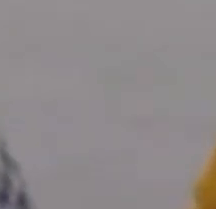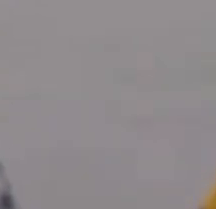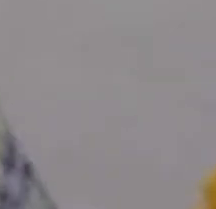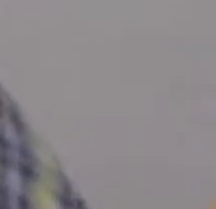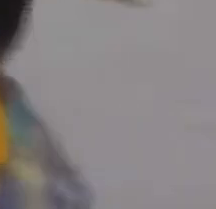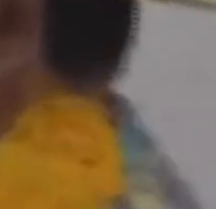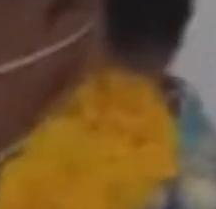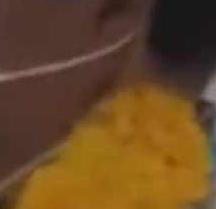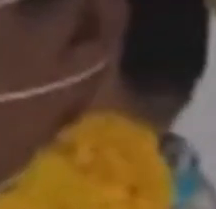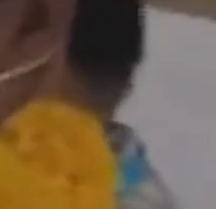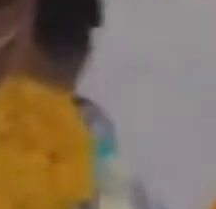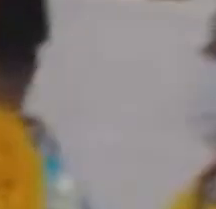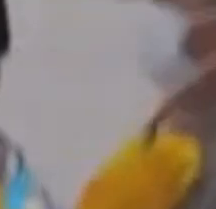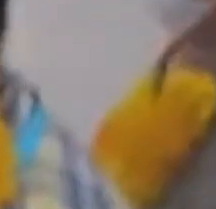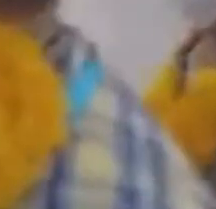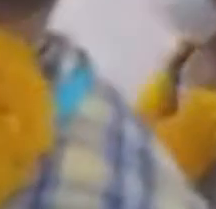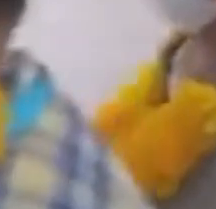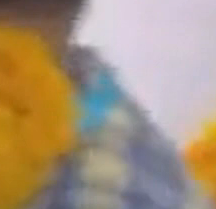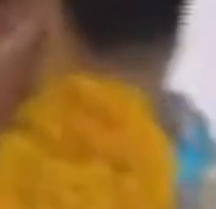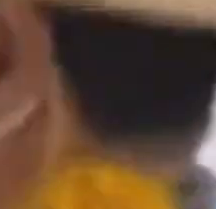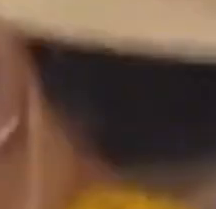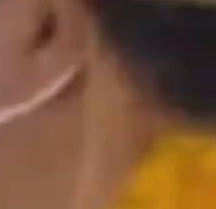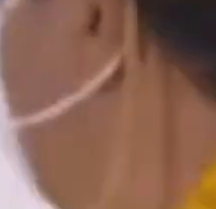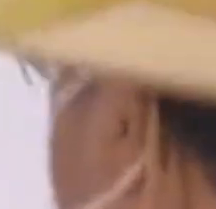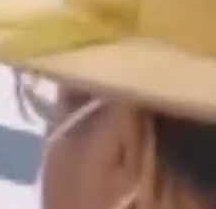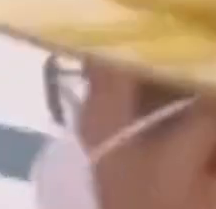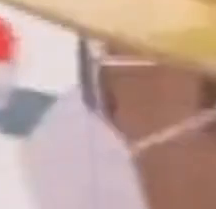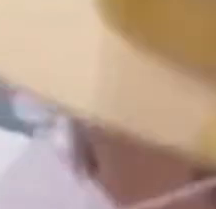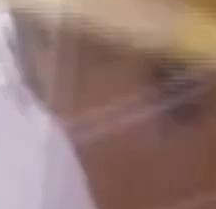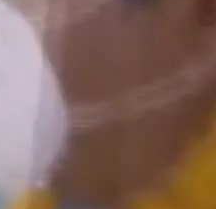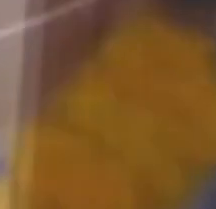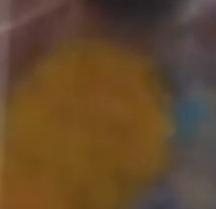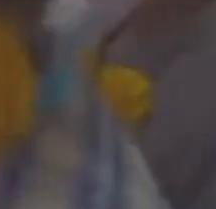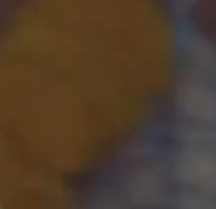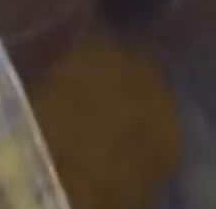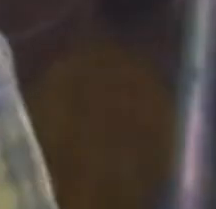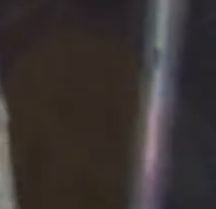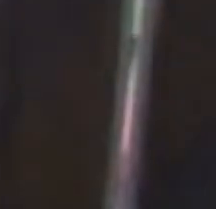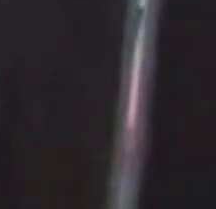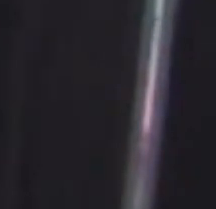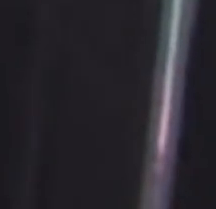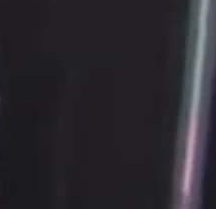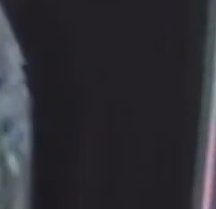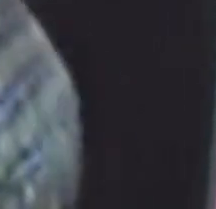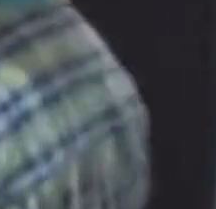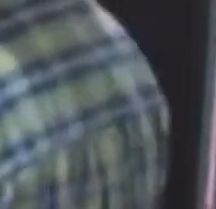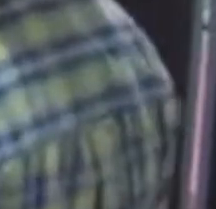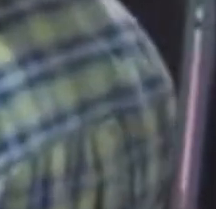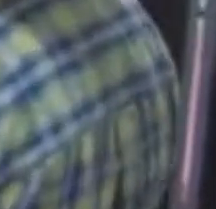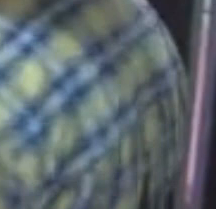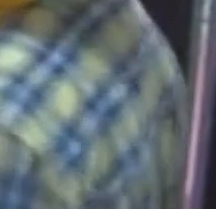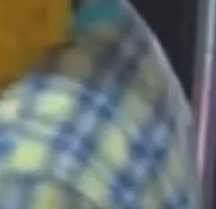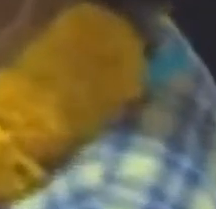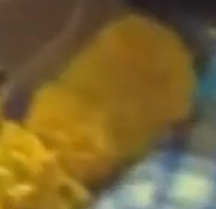19.449 habitantes, con los servicios de salud en cirugía, internación, maternidad, pediatría, ginecología,